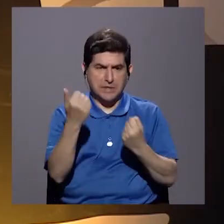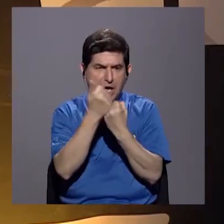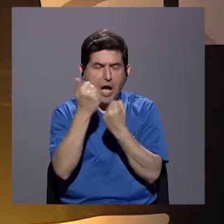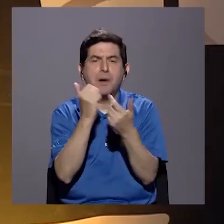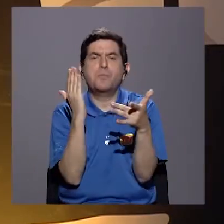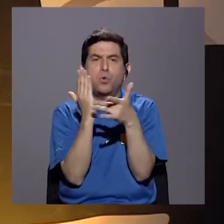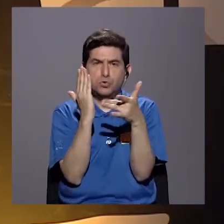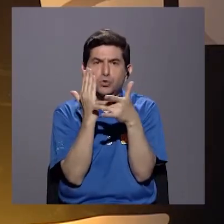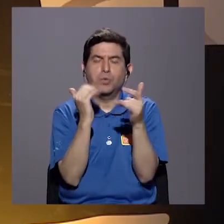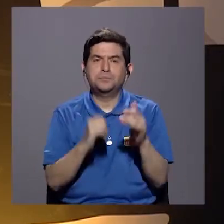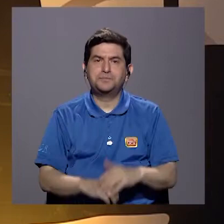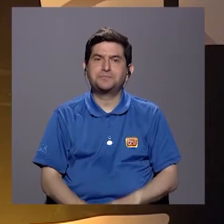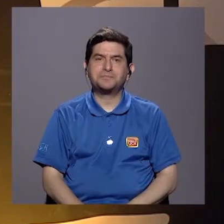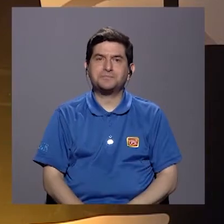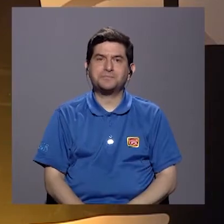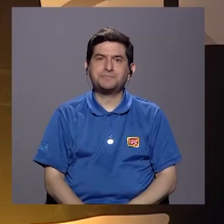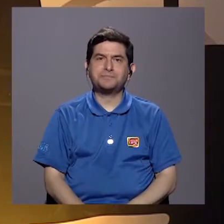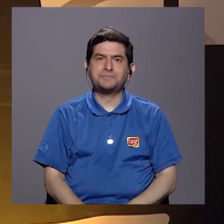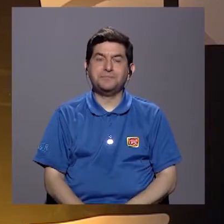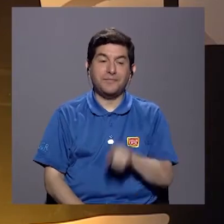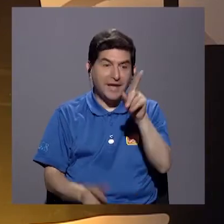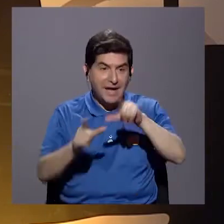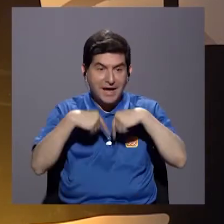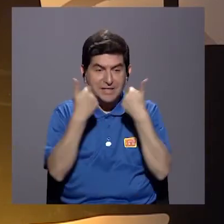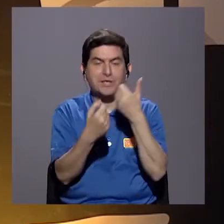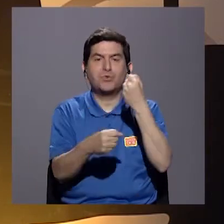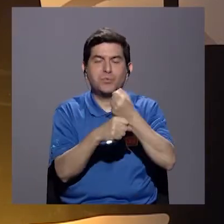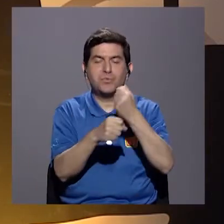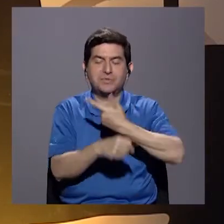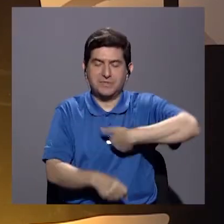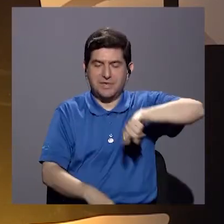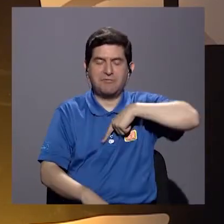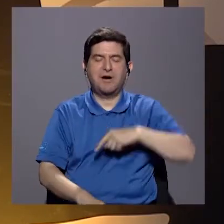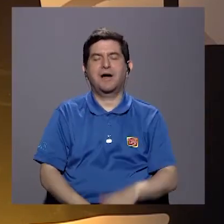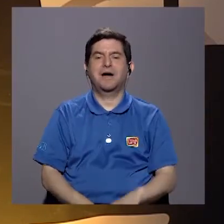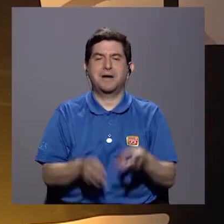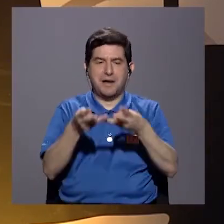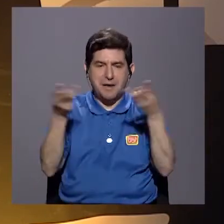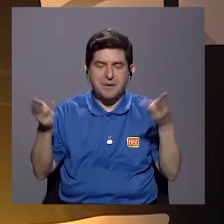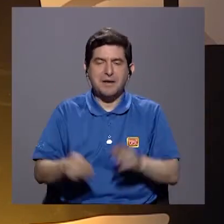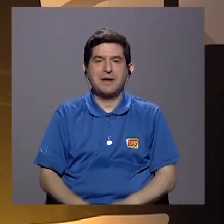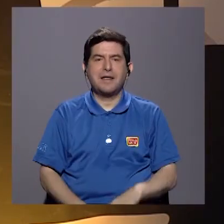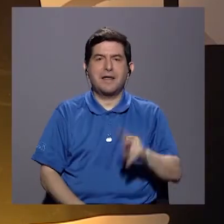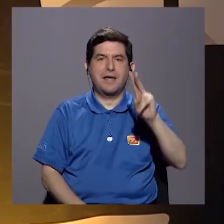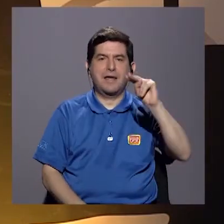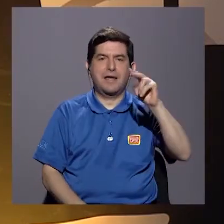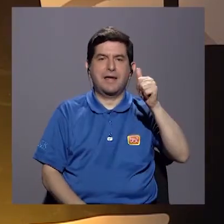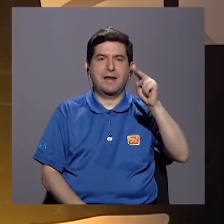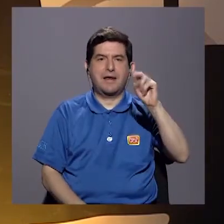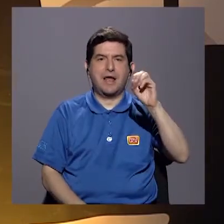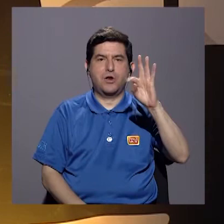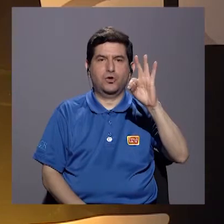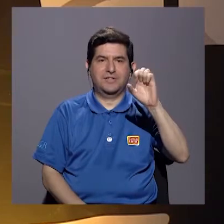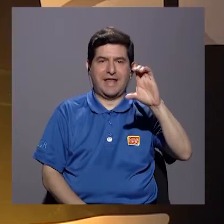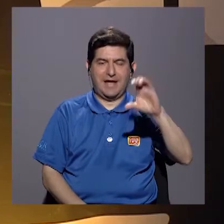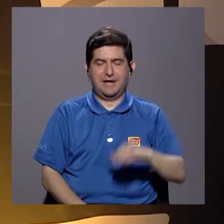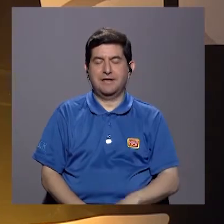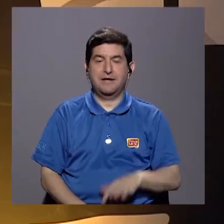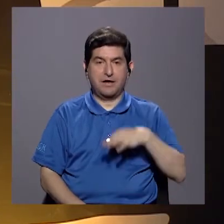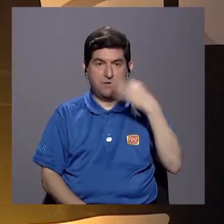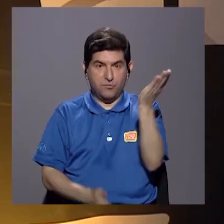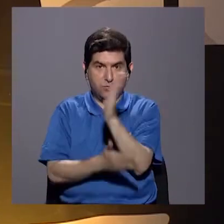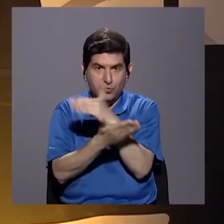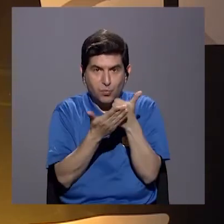del tecnológico. Es decir, y ese grupo también ha trabajado con nosotros en materiales en el Nanotec. Vamos a hablar en el